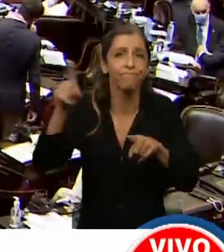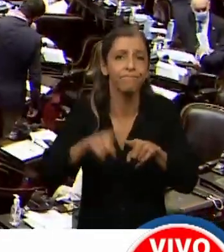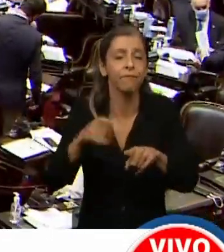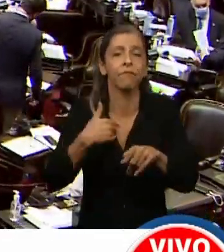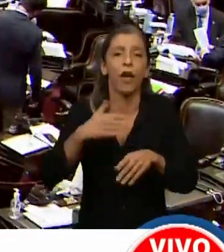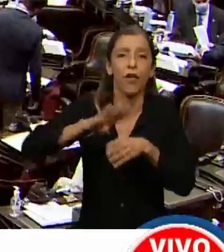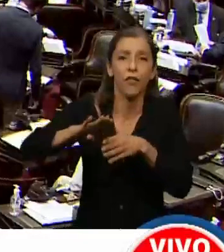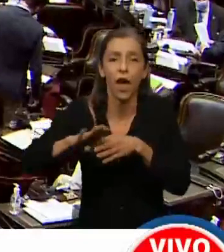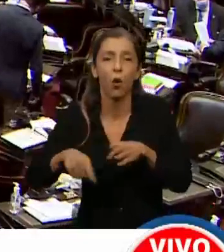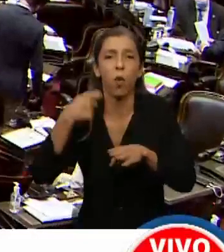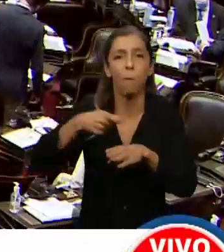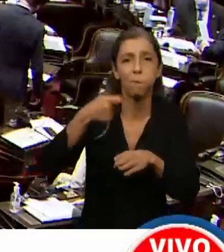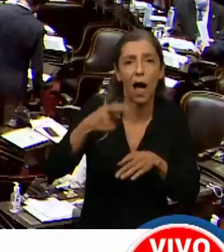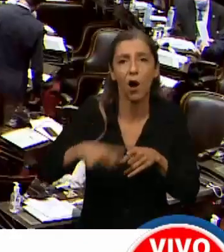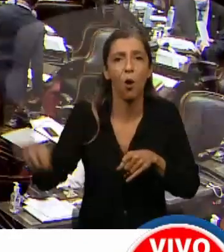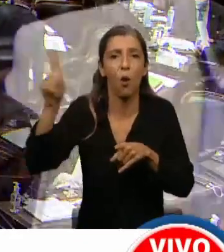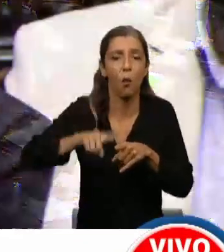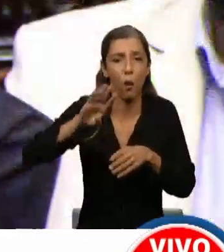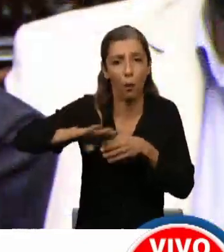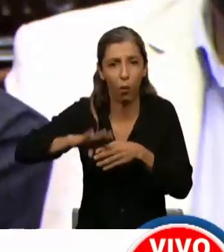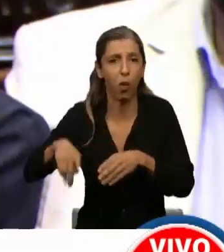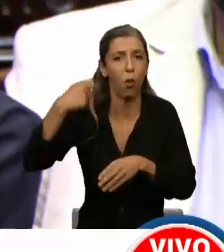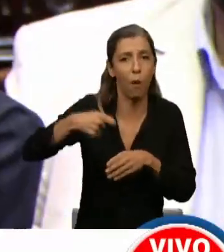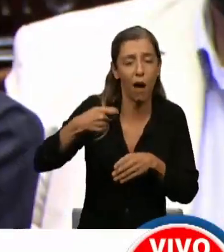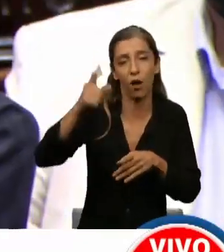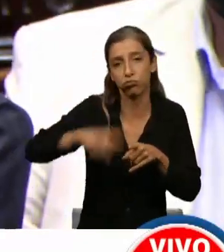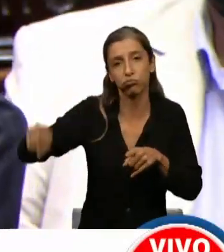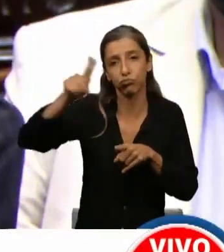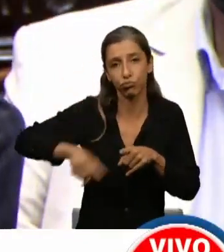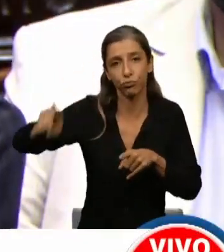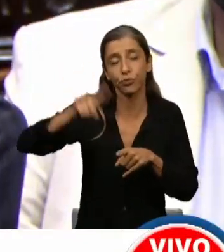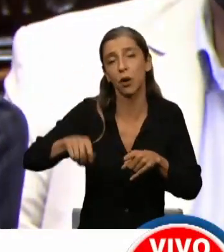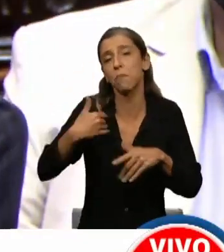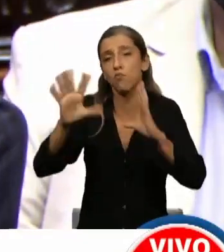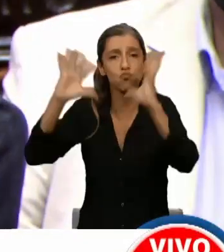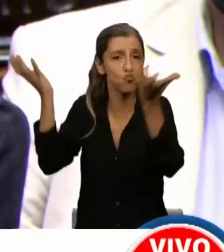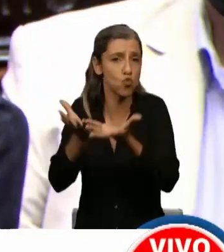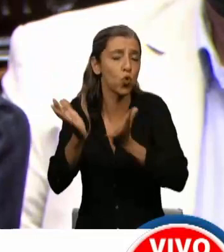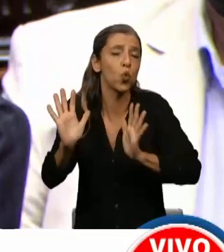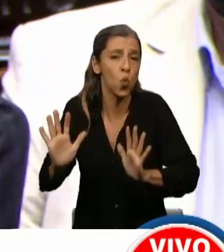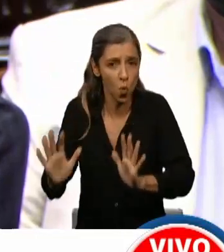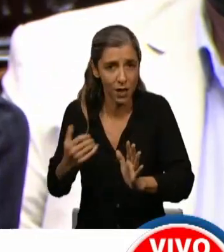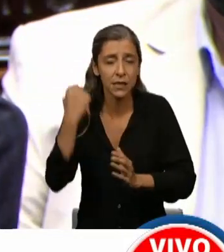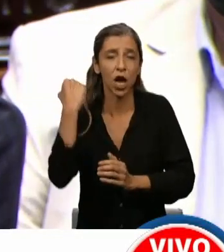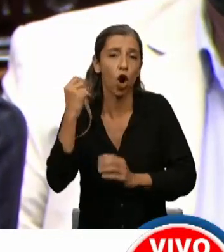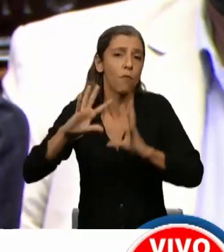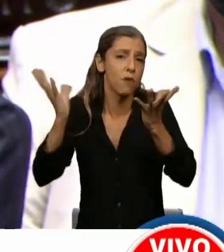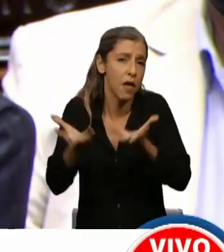de pago y ciclos de endeudamiento tienen características propias, no solo en la economía mundial, sino características